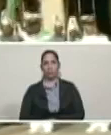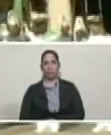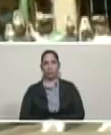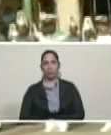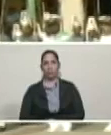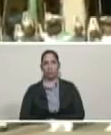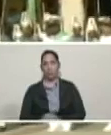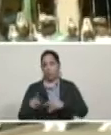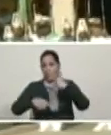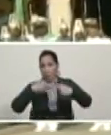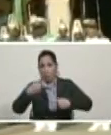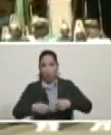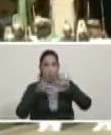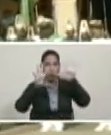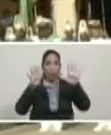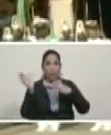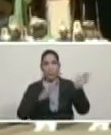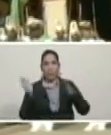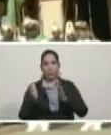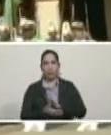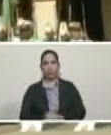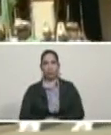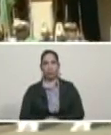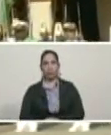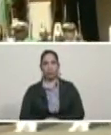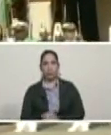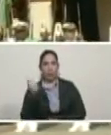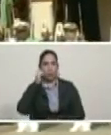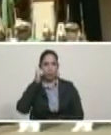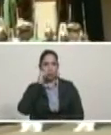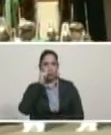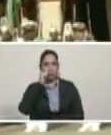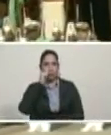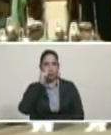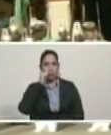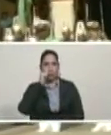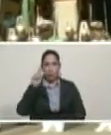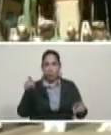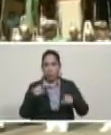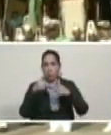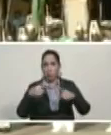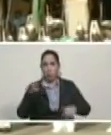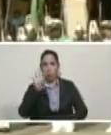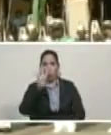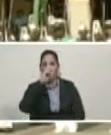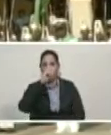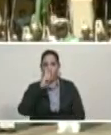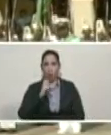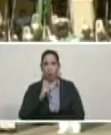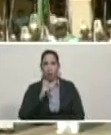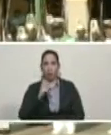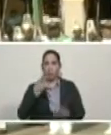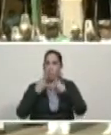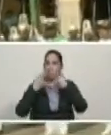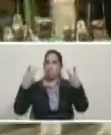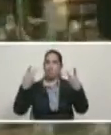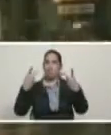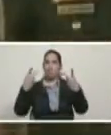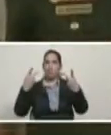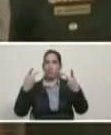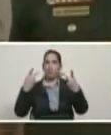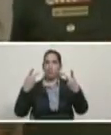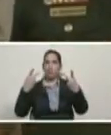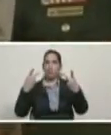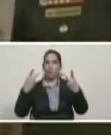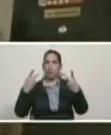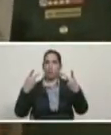El próximo 9 de marzo, sábado, se cumplen 4 años del decreto infame de